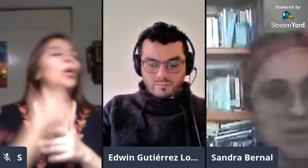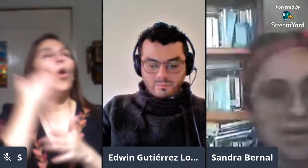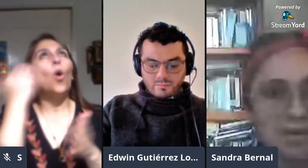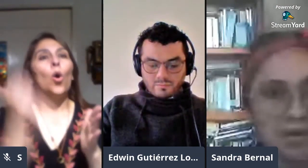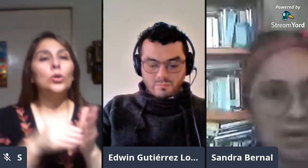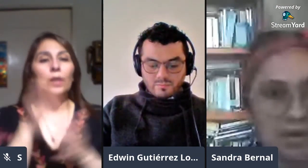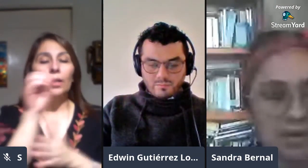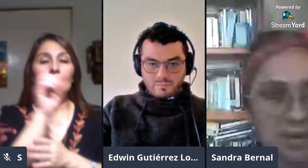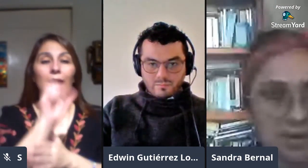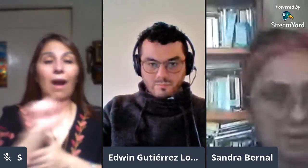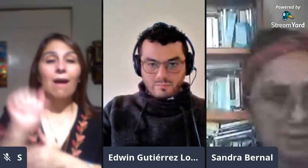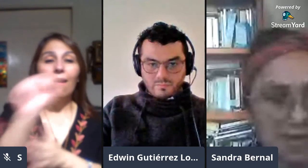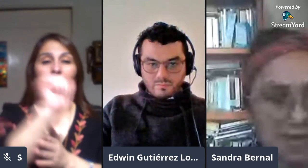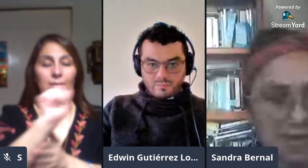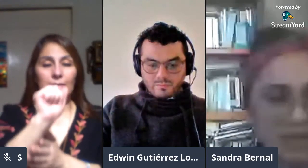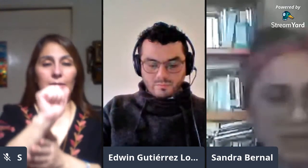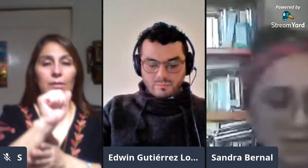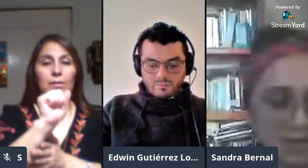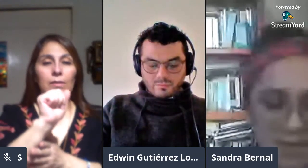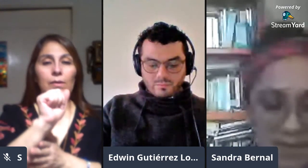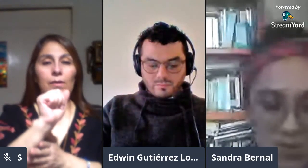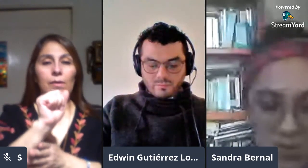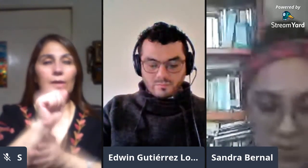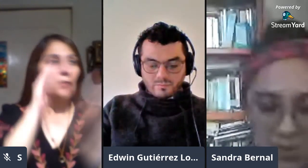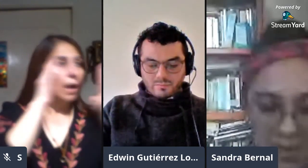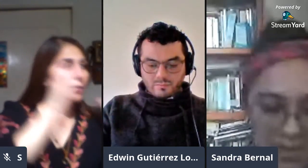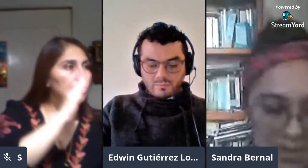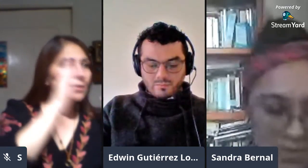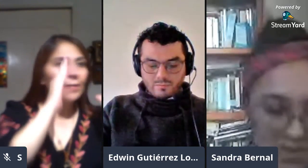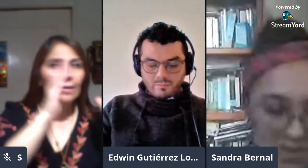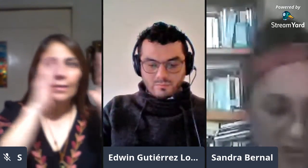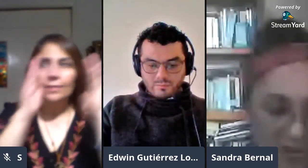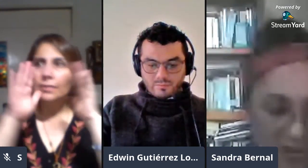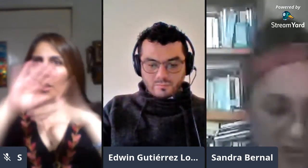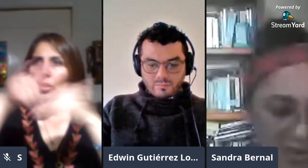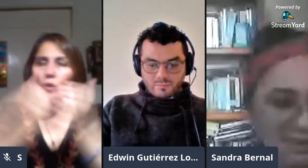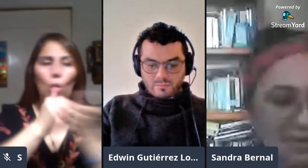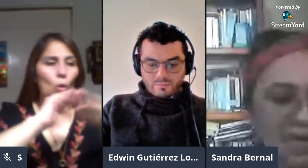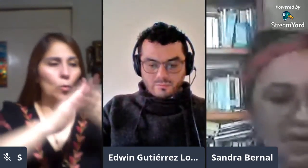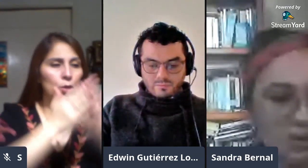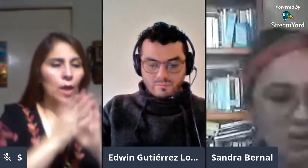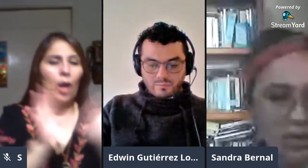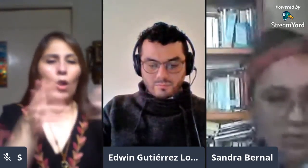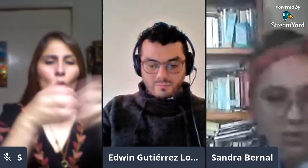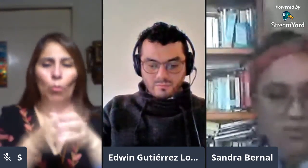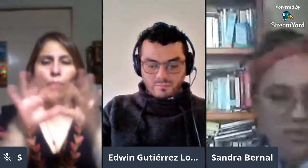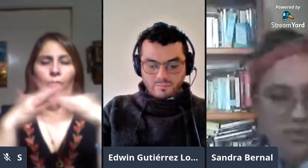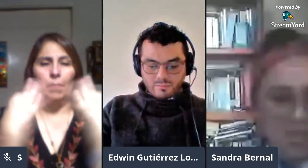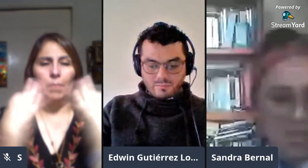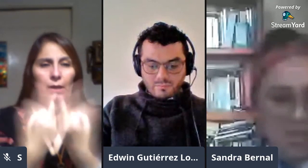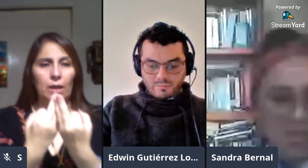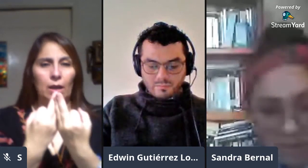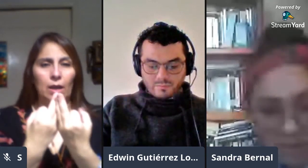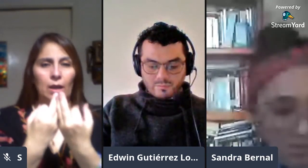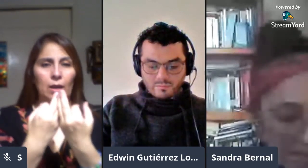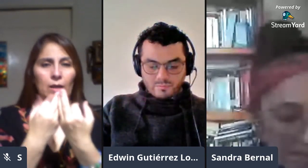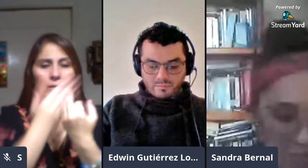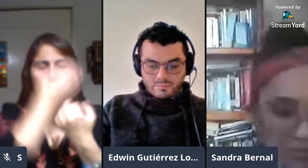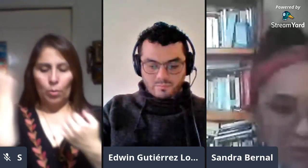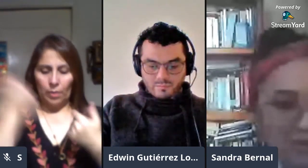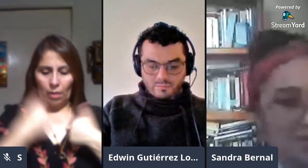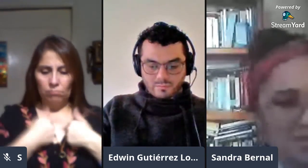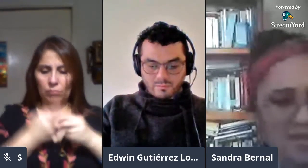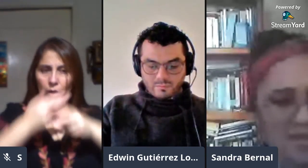colectivizar y de estar pendiente de sus comunidades y de sus familias, dejan a un lado esos ejercicios de autocuidado